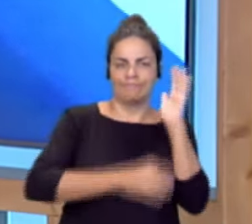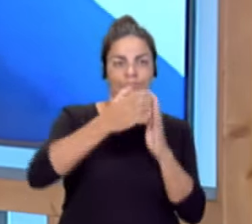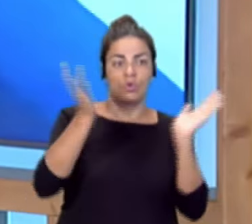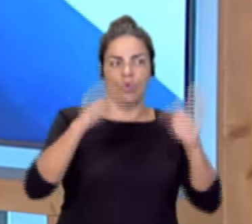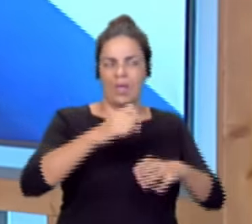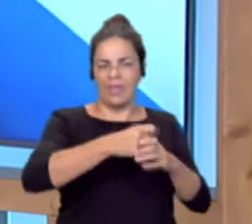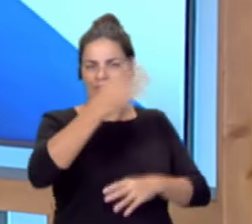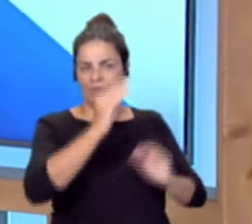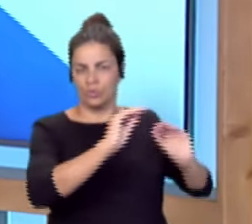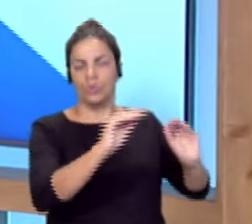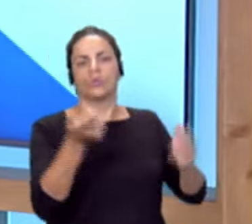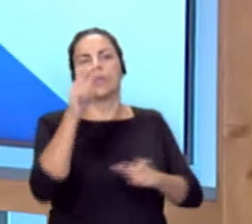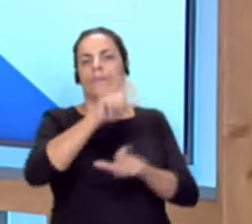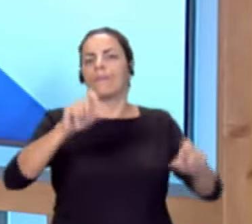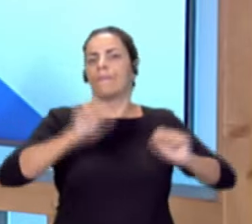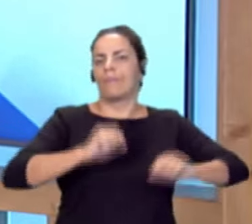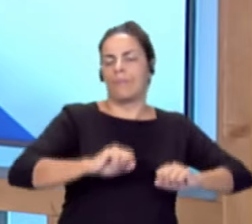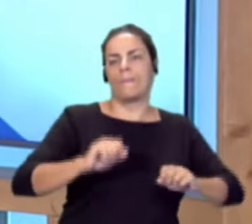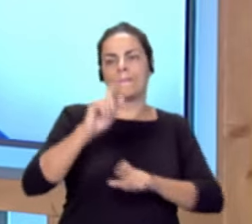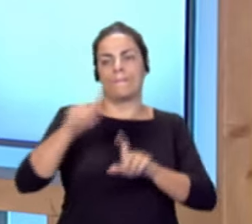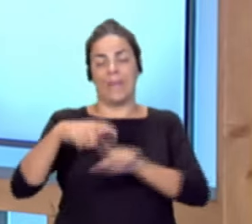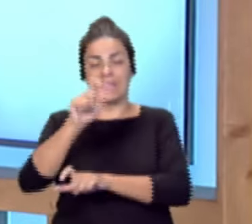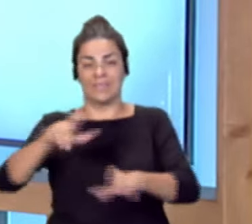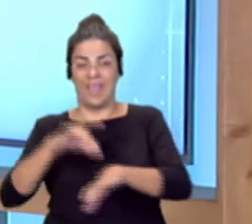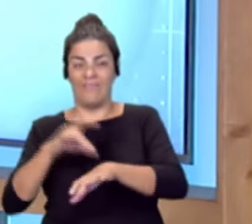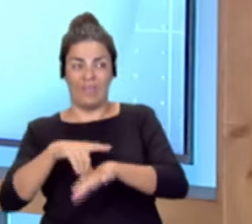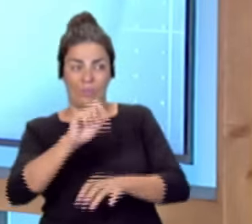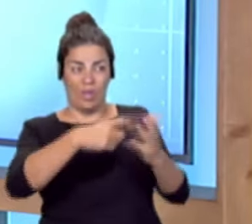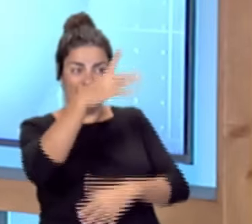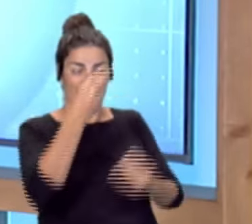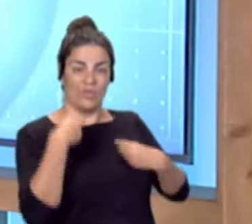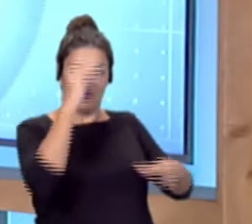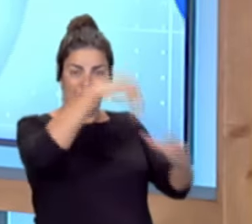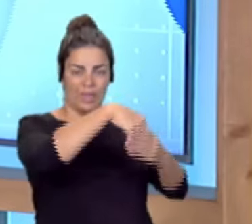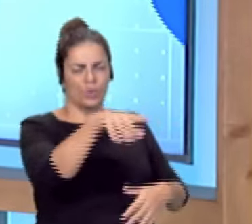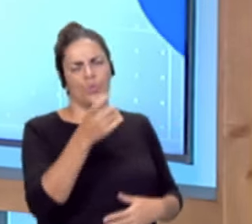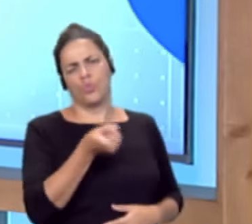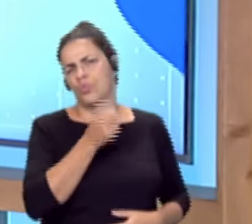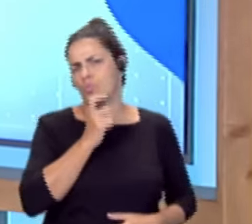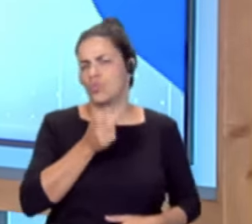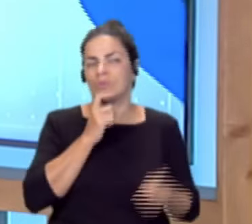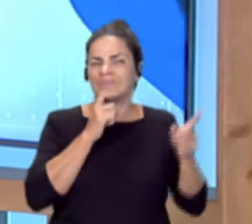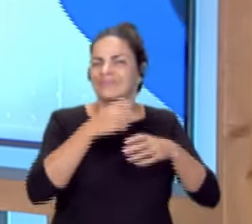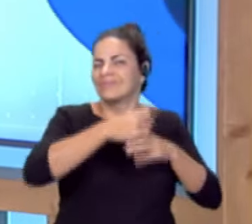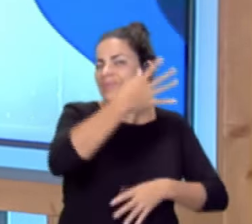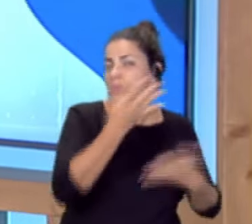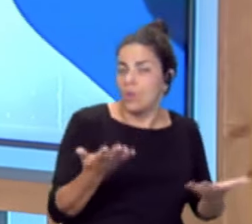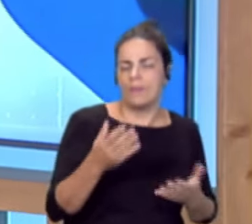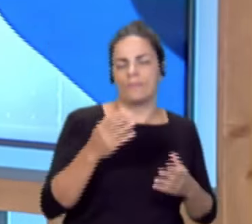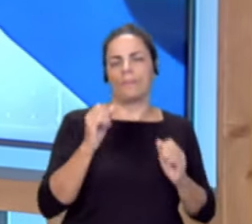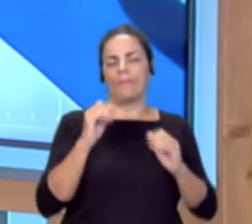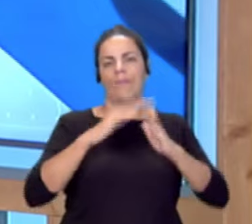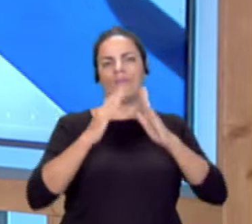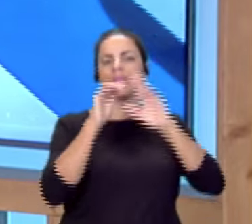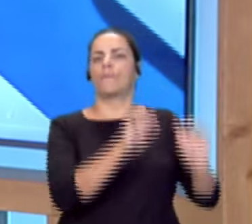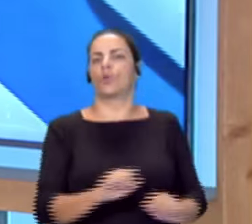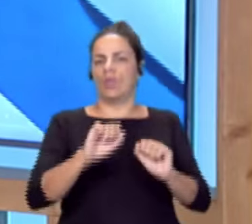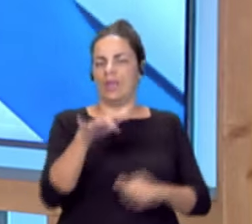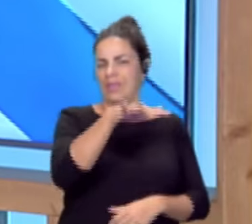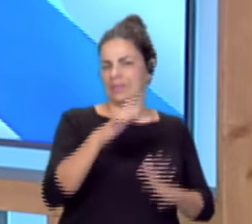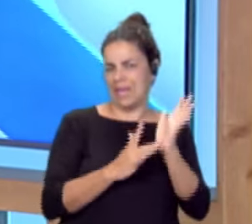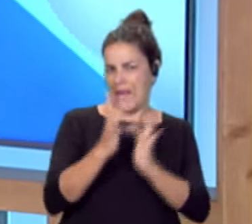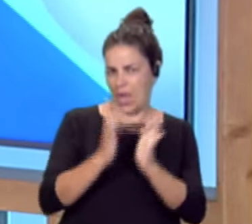día para los mayores y las personas enfermas que viven en este inmueble. Hablamos de unas viviendas protegidas en la laguna, en Tenerife. Los